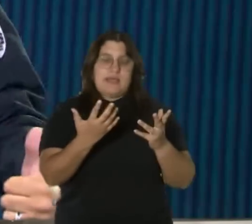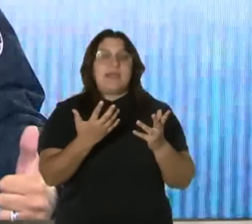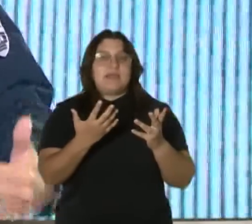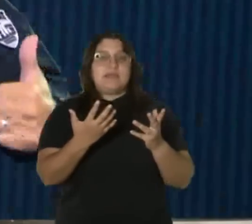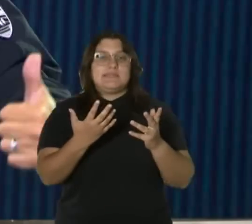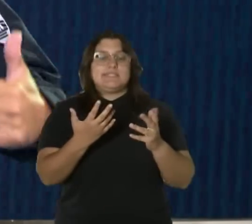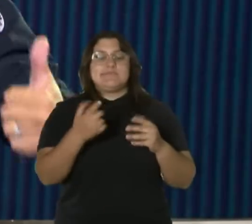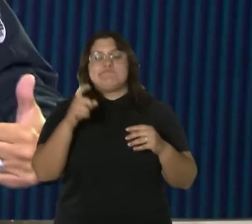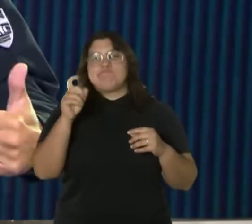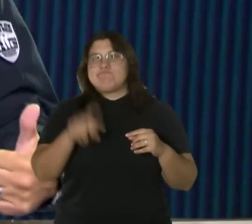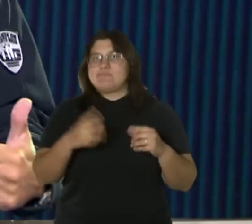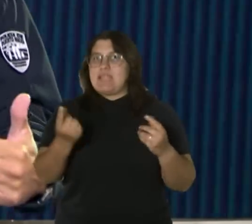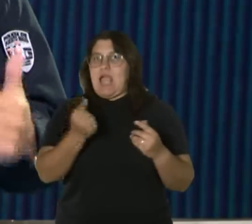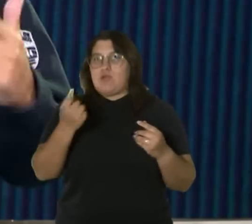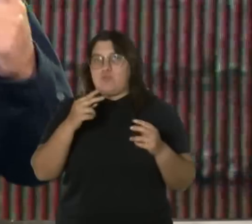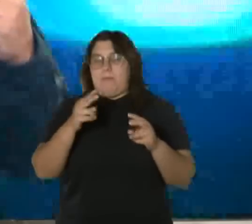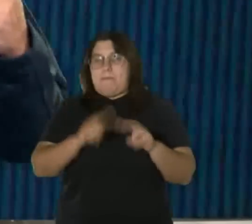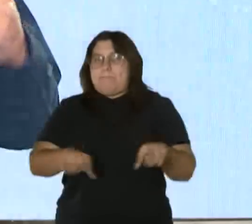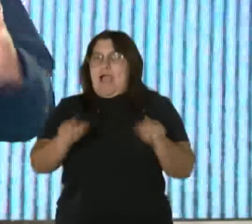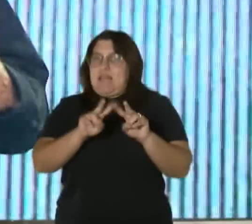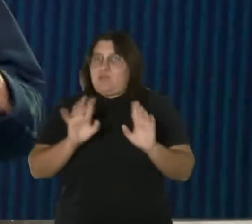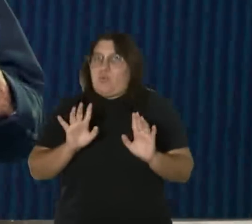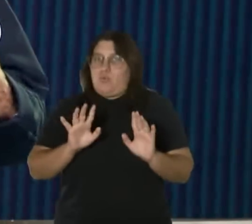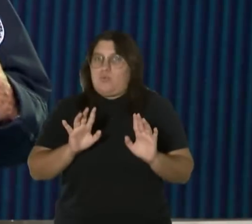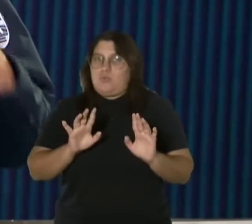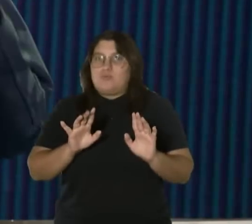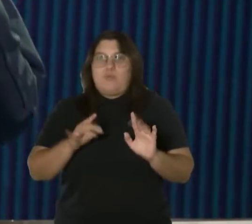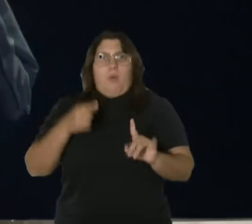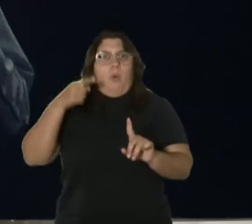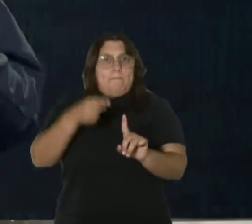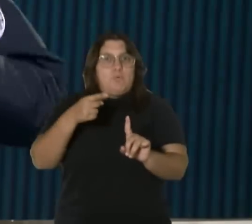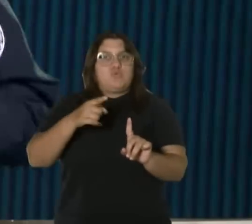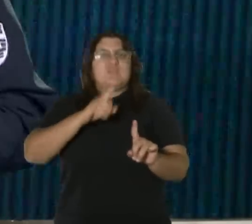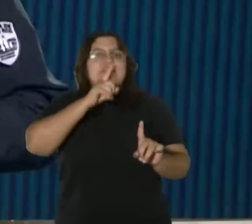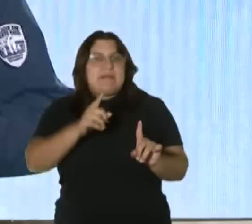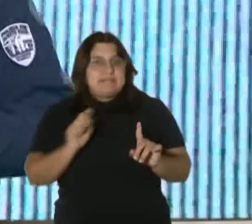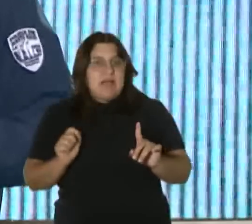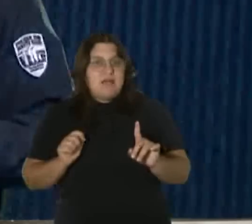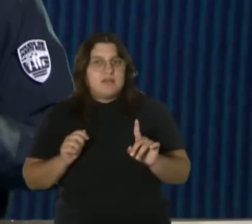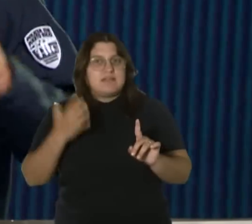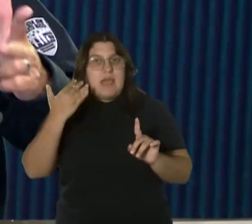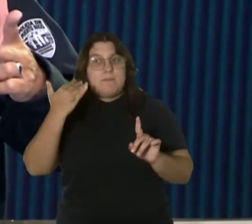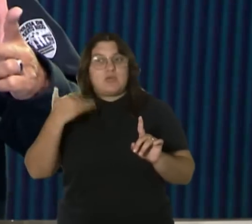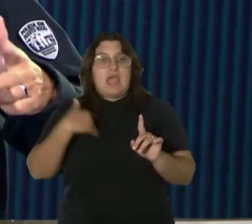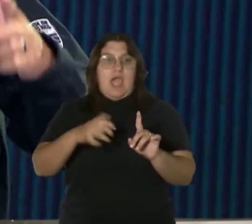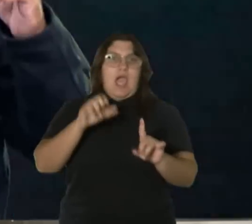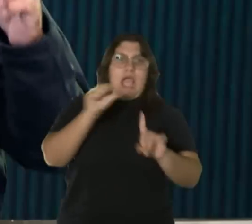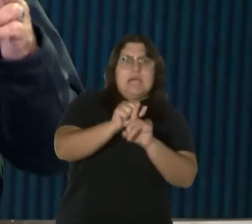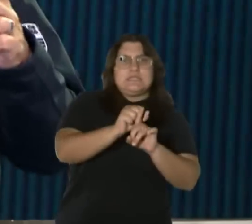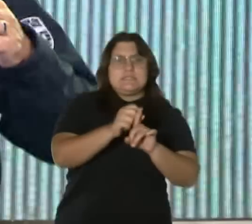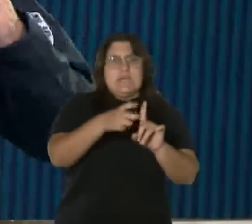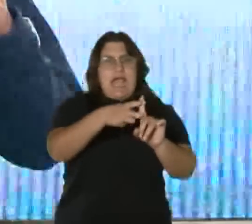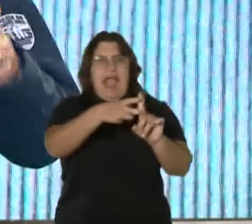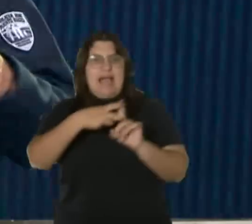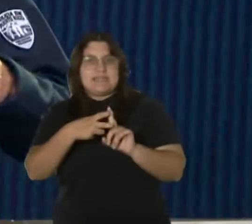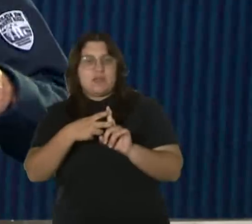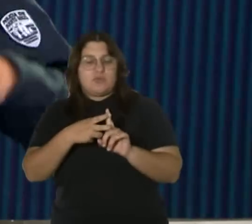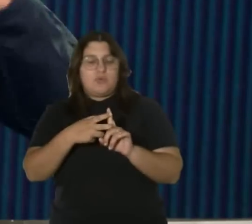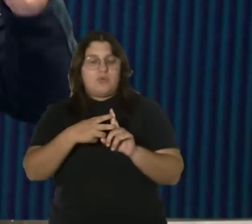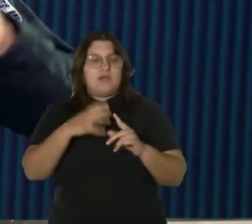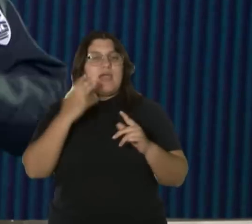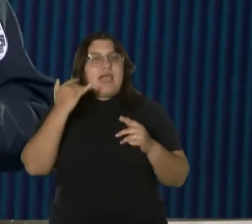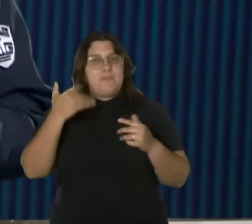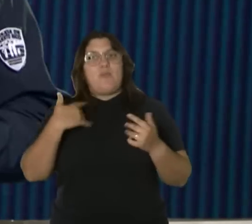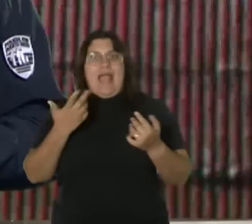legítimamente tiene una razón válida para estar que tenía motivos para restar y ese arresto es un arresto válido es un arresto con motivo